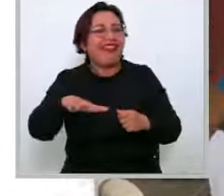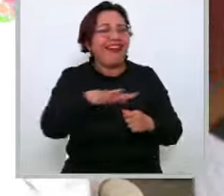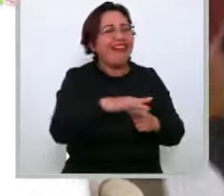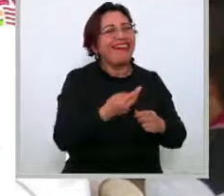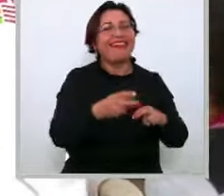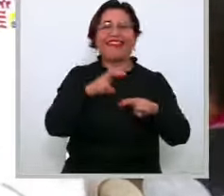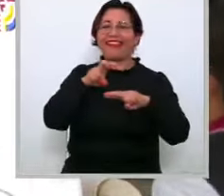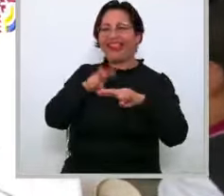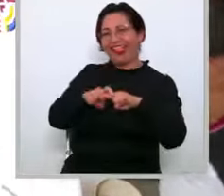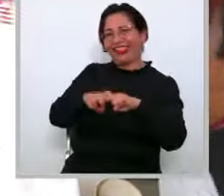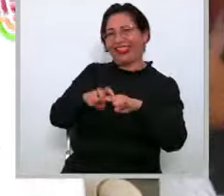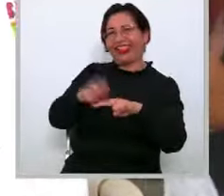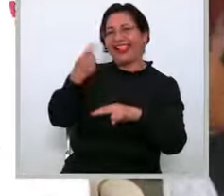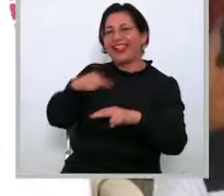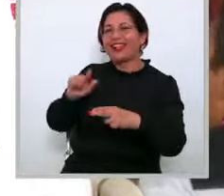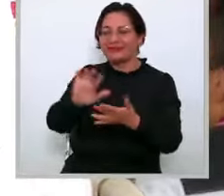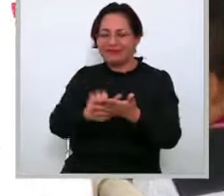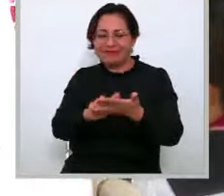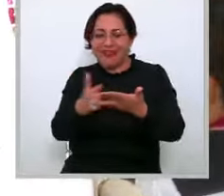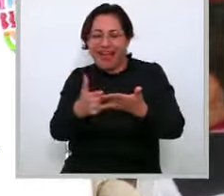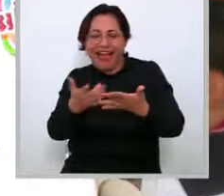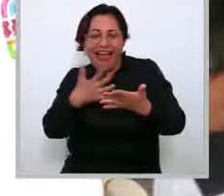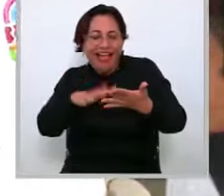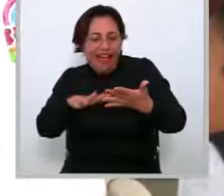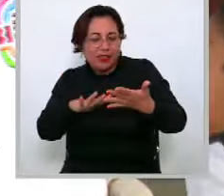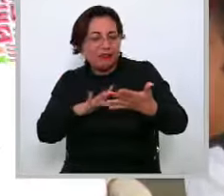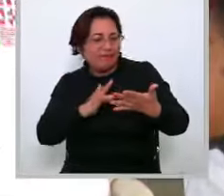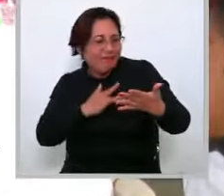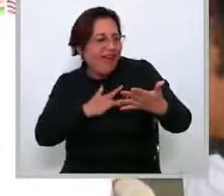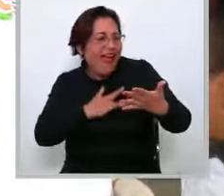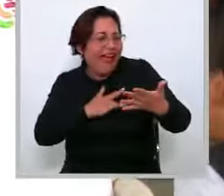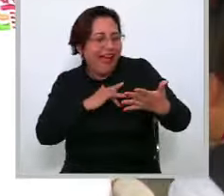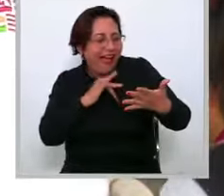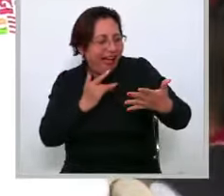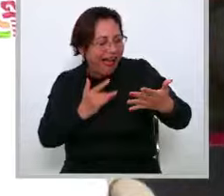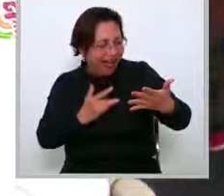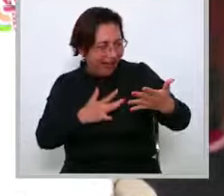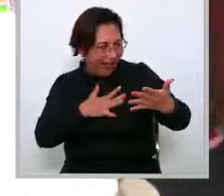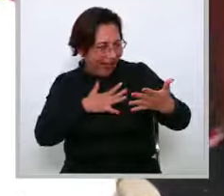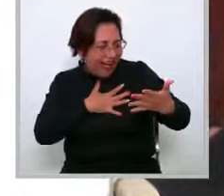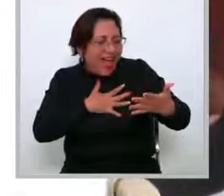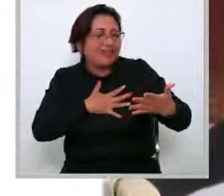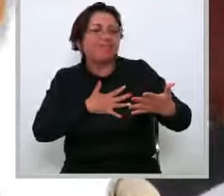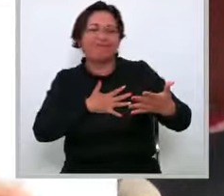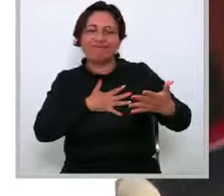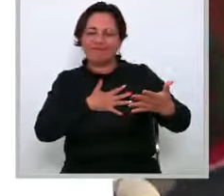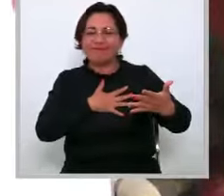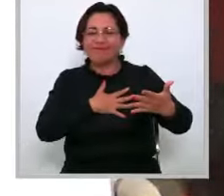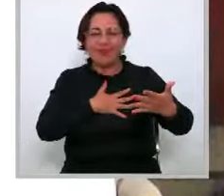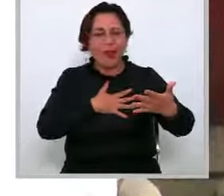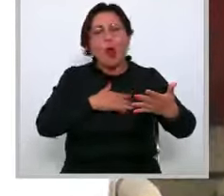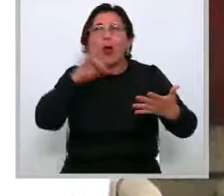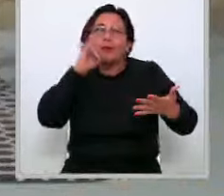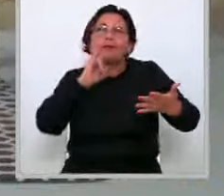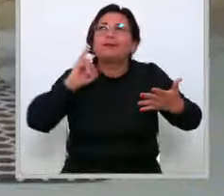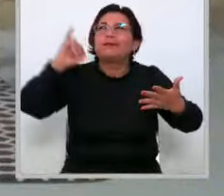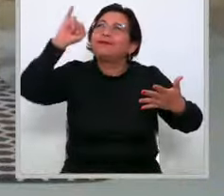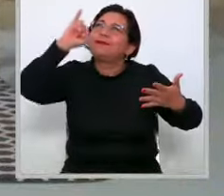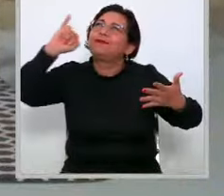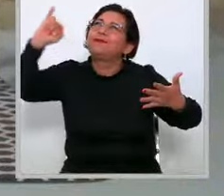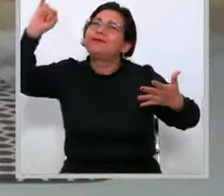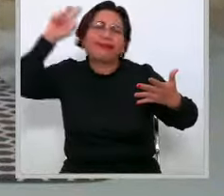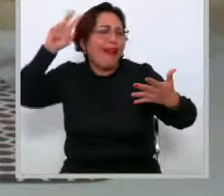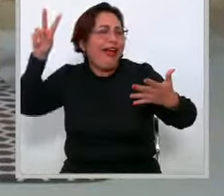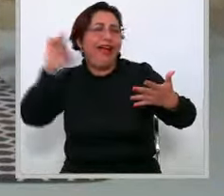un amor, porque nos genera un conocimiento y sobre todo la creatividad, sobre todo la imaginación en todos ustedes,